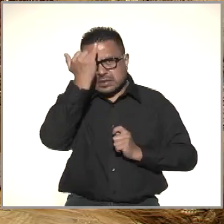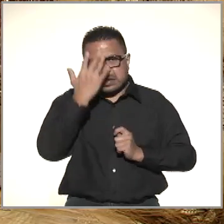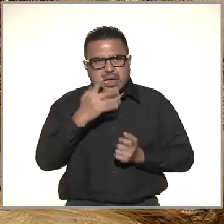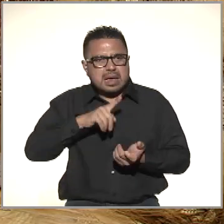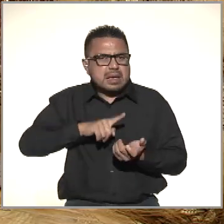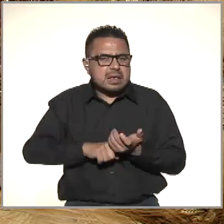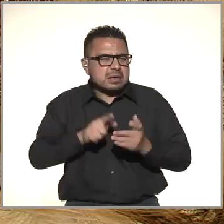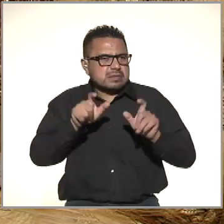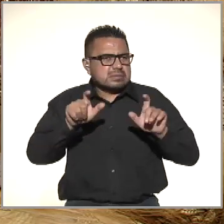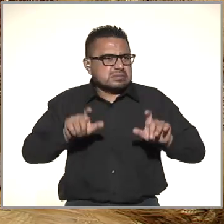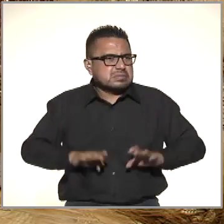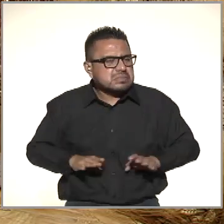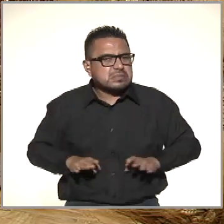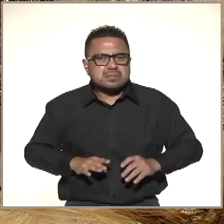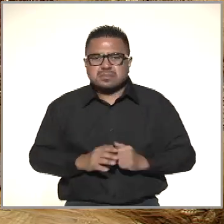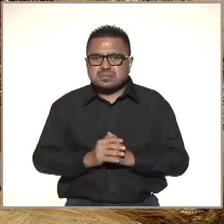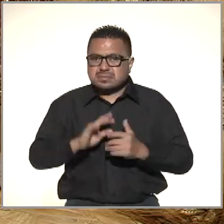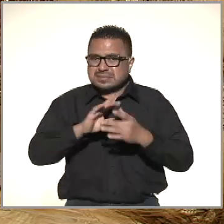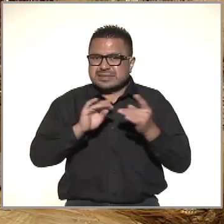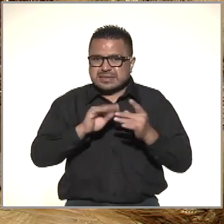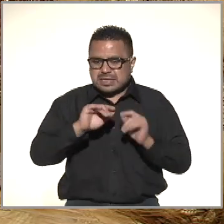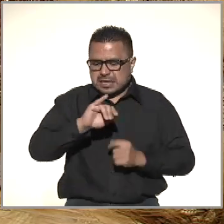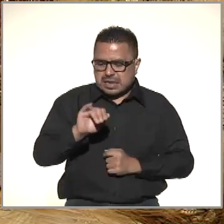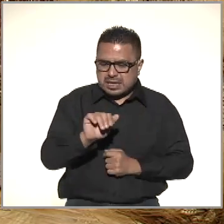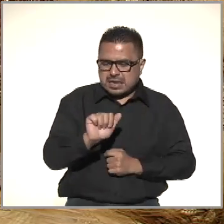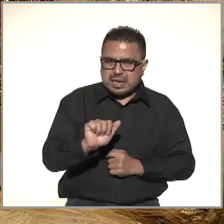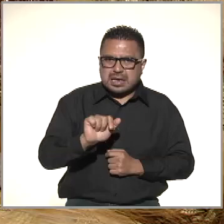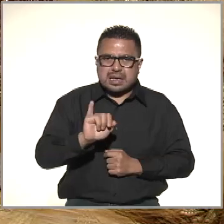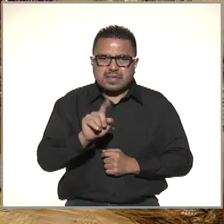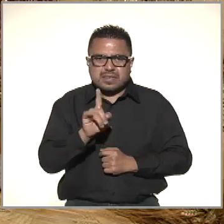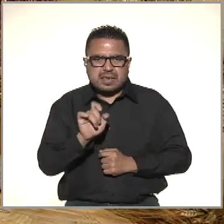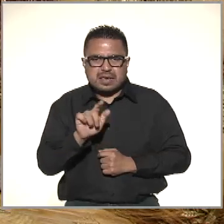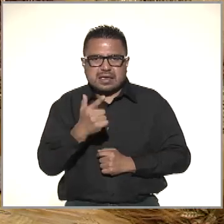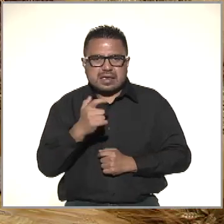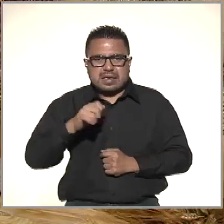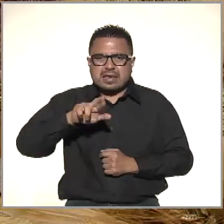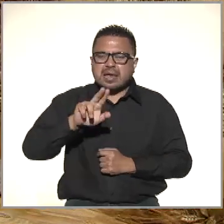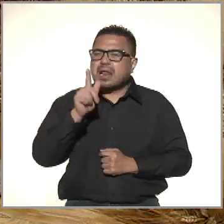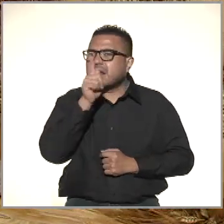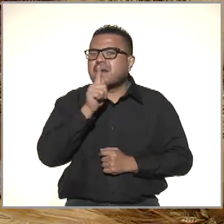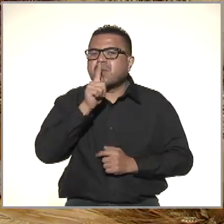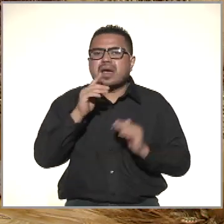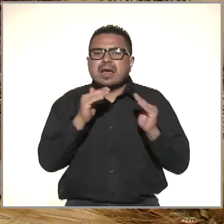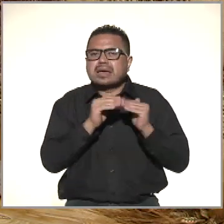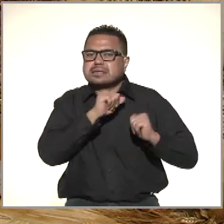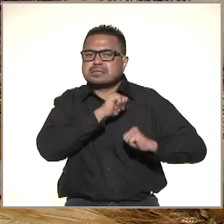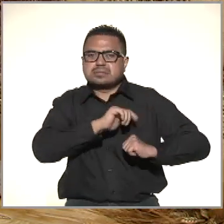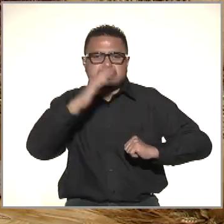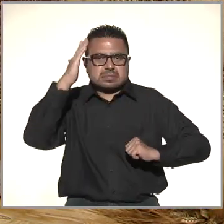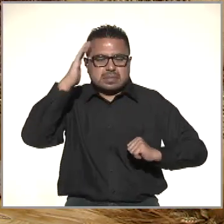supuesto. Adelante. Decía Heidegger que el lenguaje es la casa del ser.